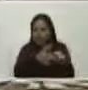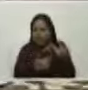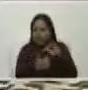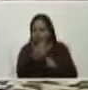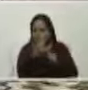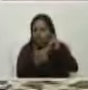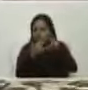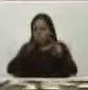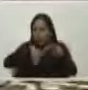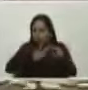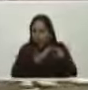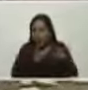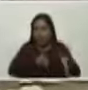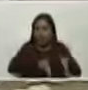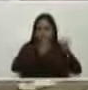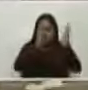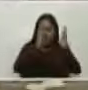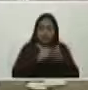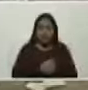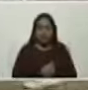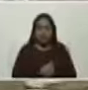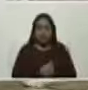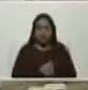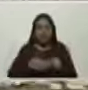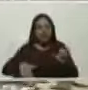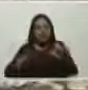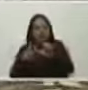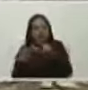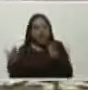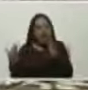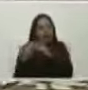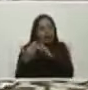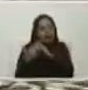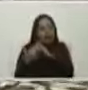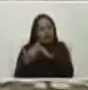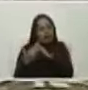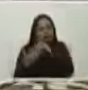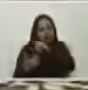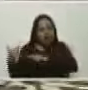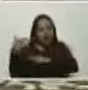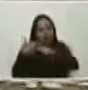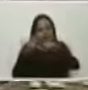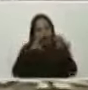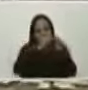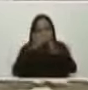donde se pueden construir edificios, donde construimos casas, comunidades,